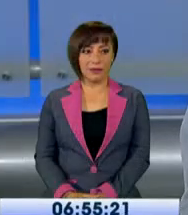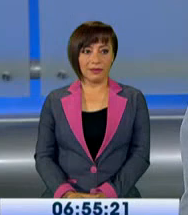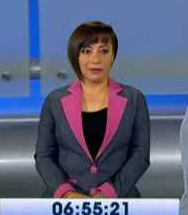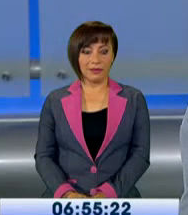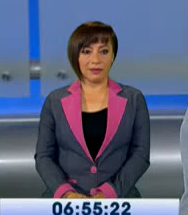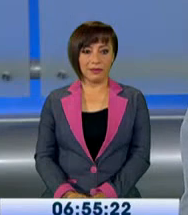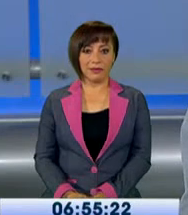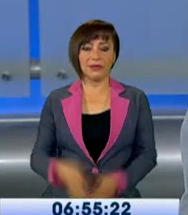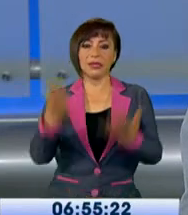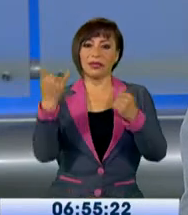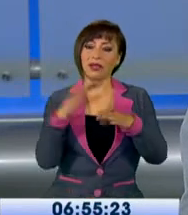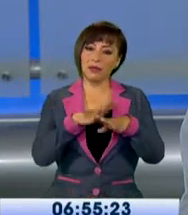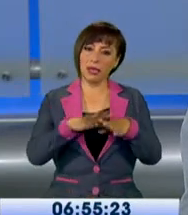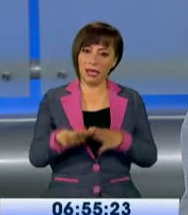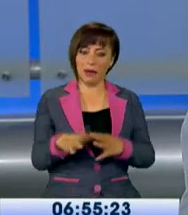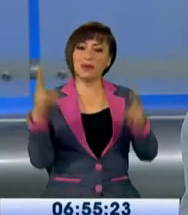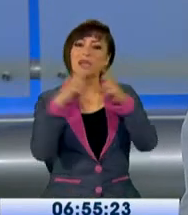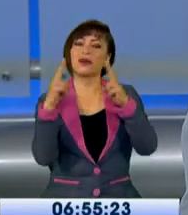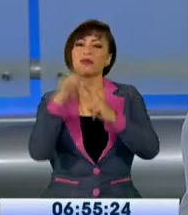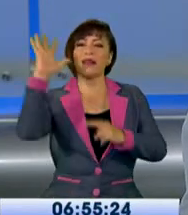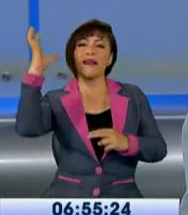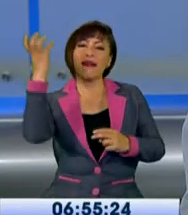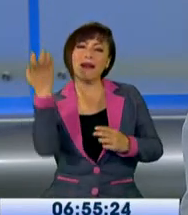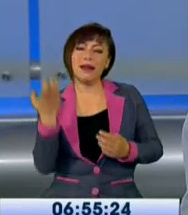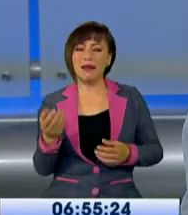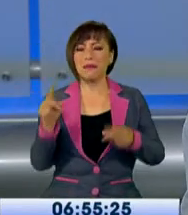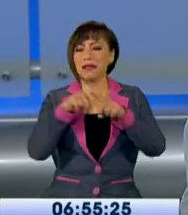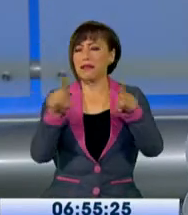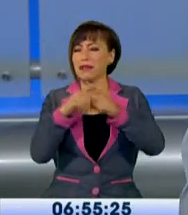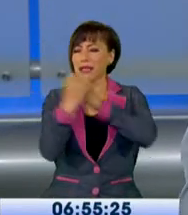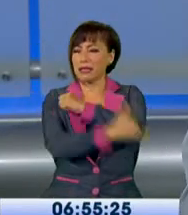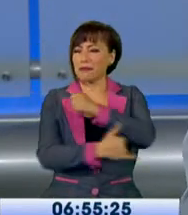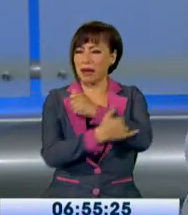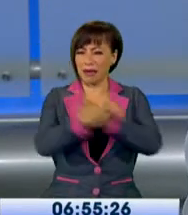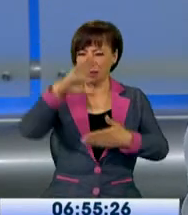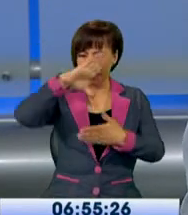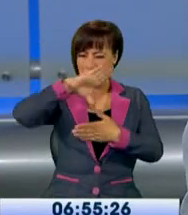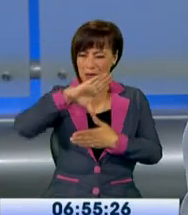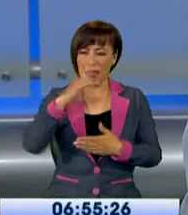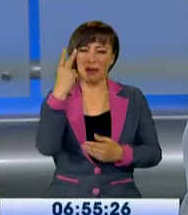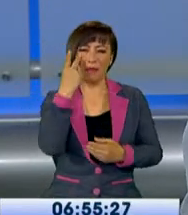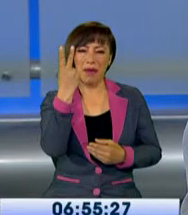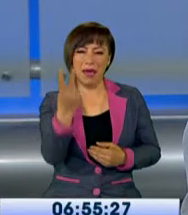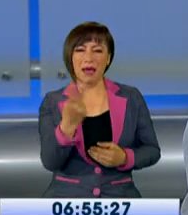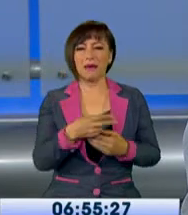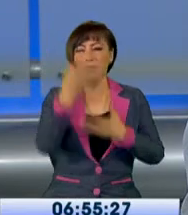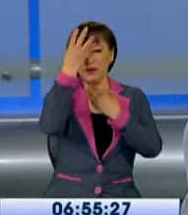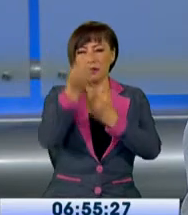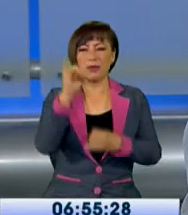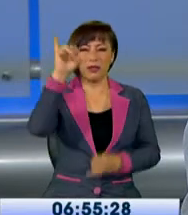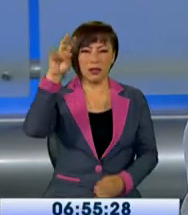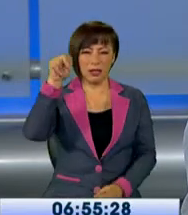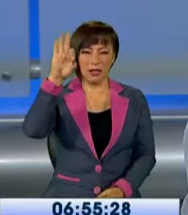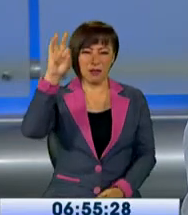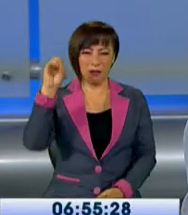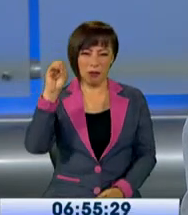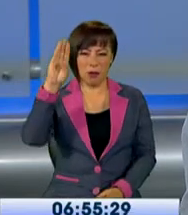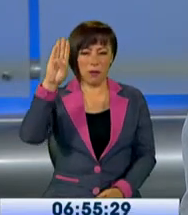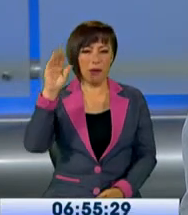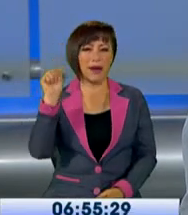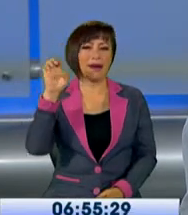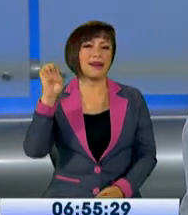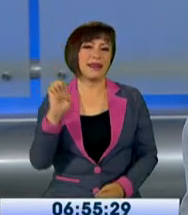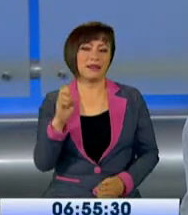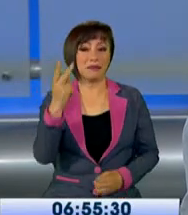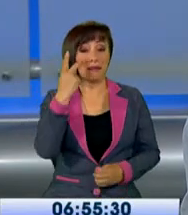Y ahora los invitamos a conocer cómo está el clima en diversas partes del continente americano. En la siguiente cápsula informativa de Infobae con Maricel Linares.